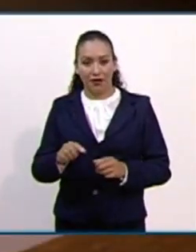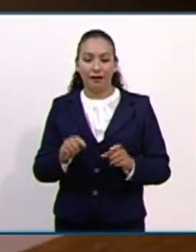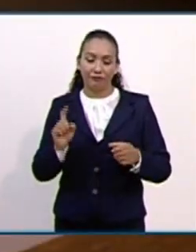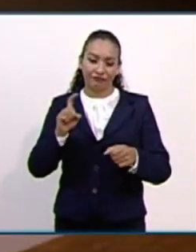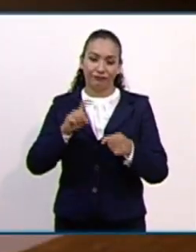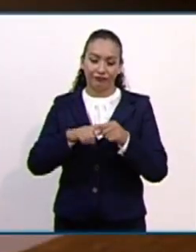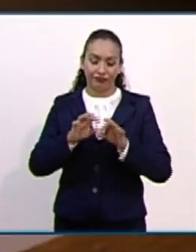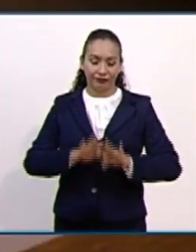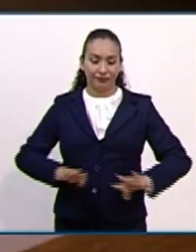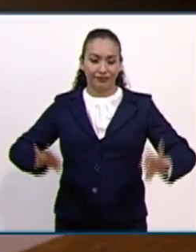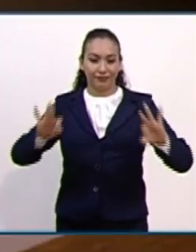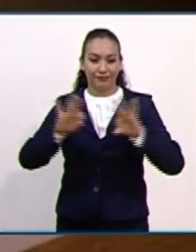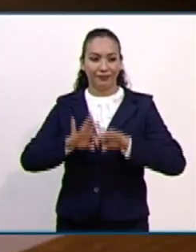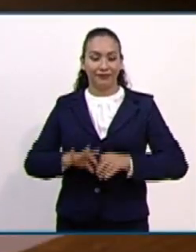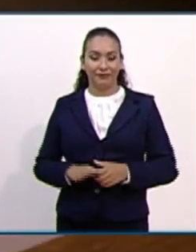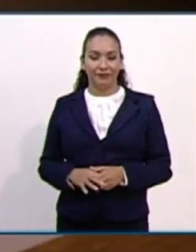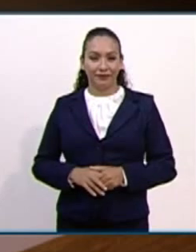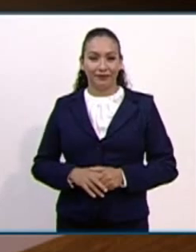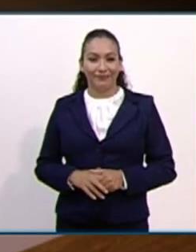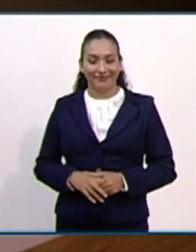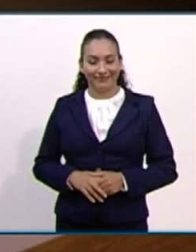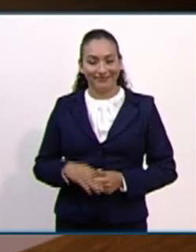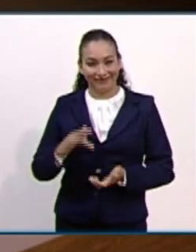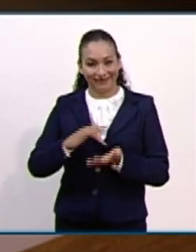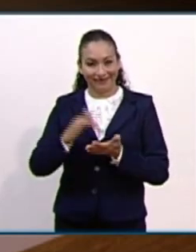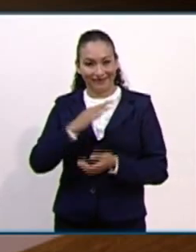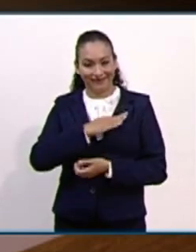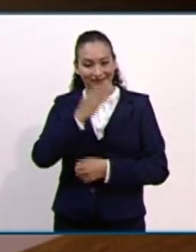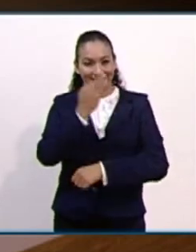información que tenemos. Muchas gracias, Juan Carlos. Buenas tardes.